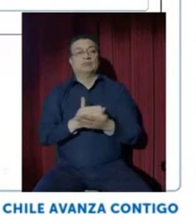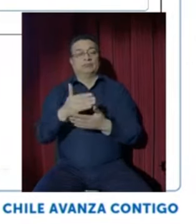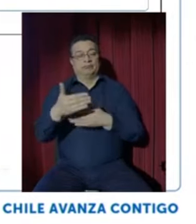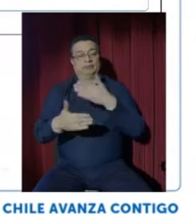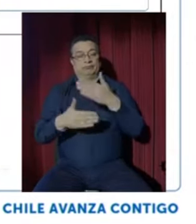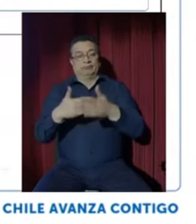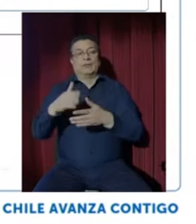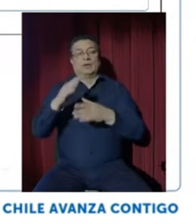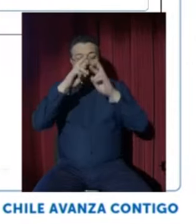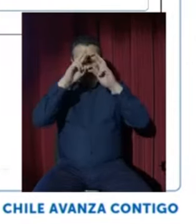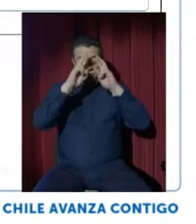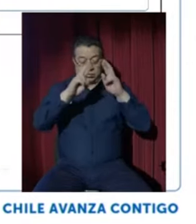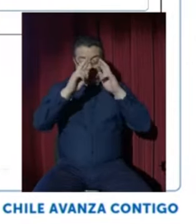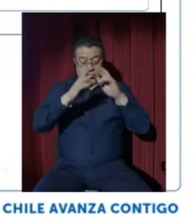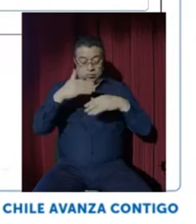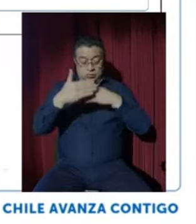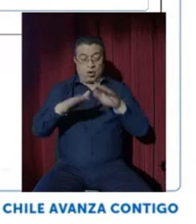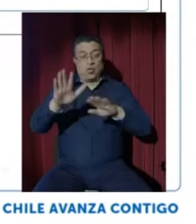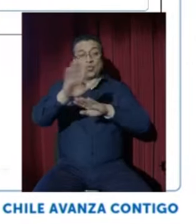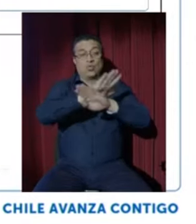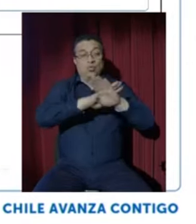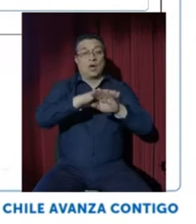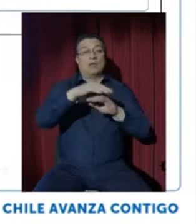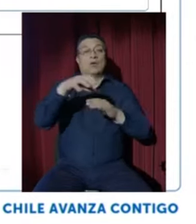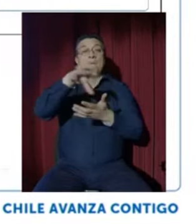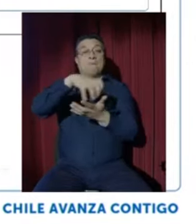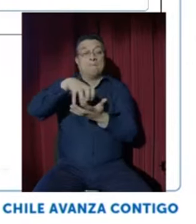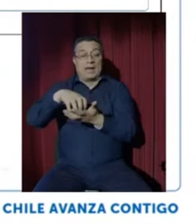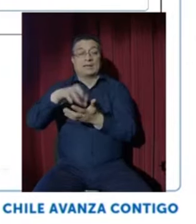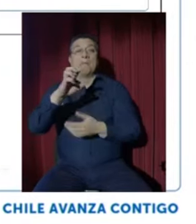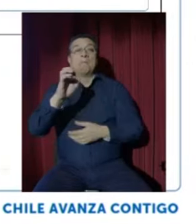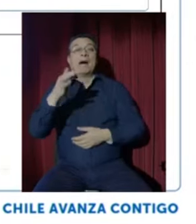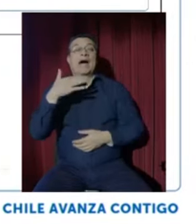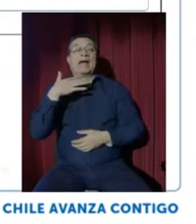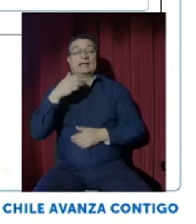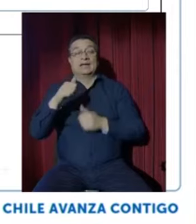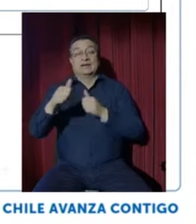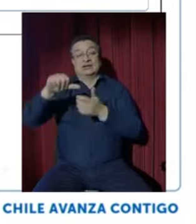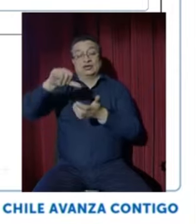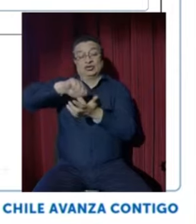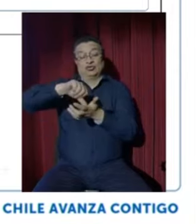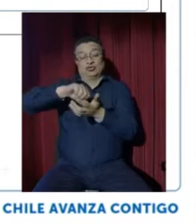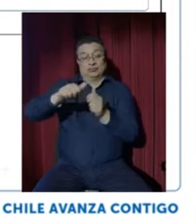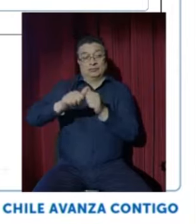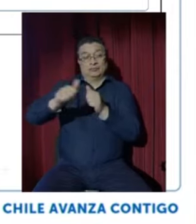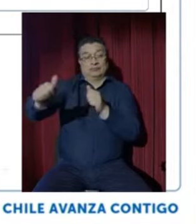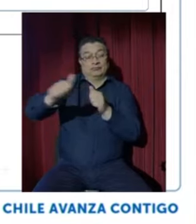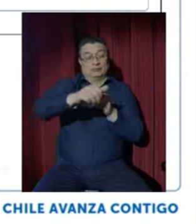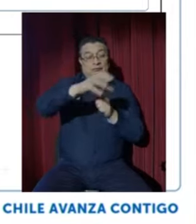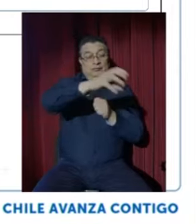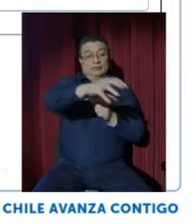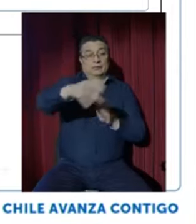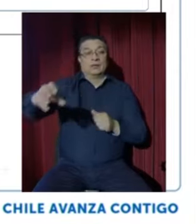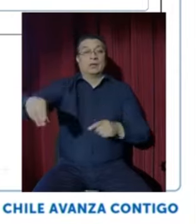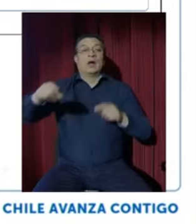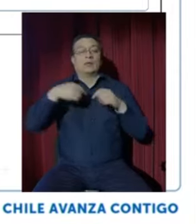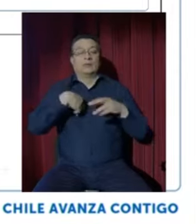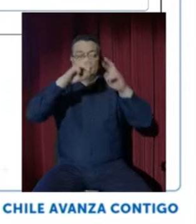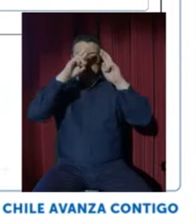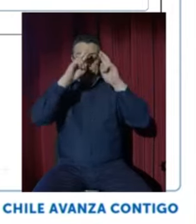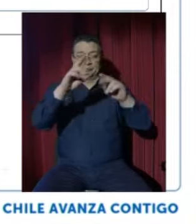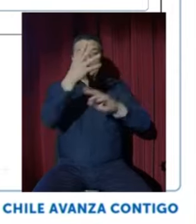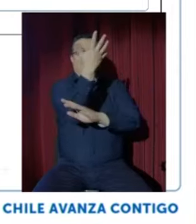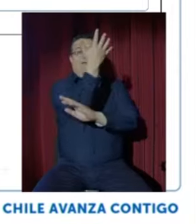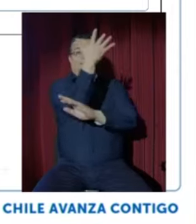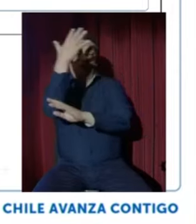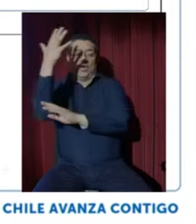acción de conservación en plaza o también en parques periurbanos enriqueciendo y también reconociendo el valor de los bosques